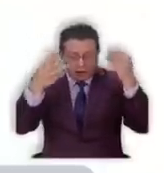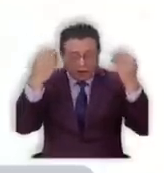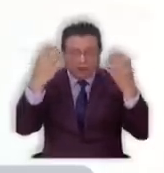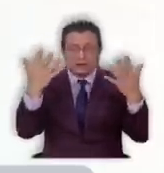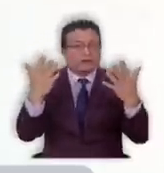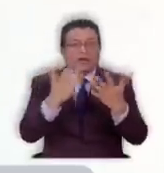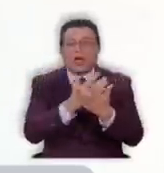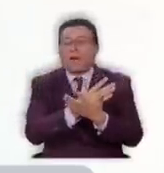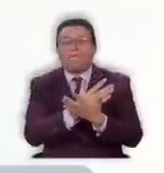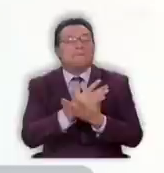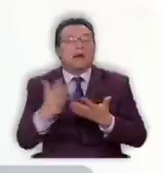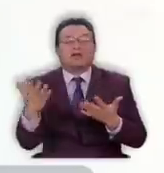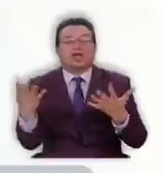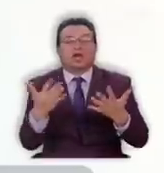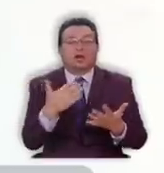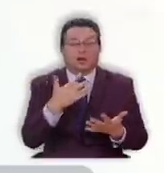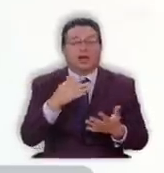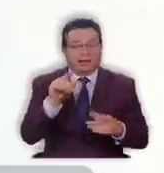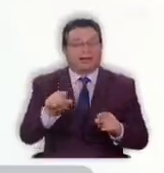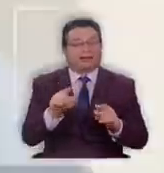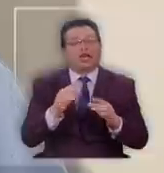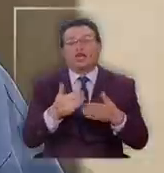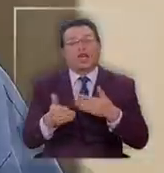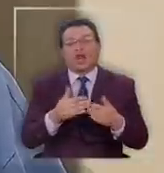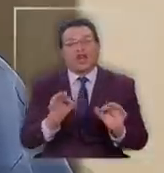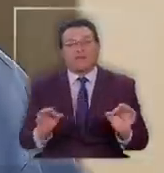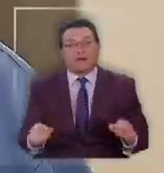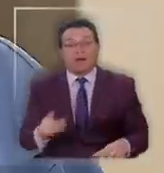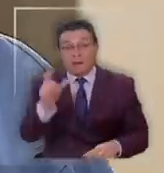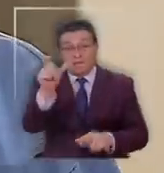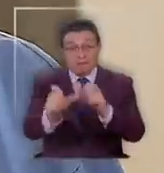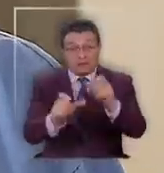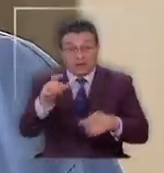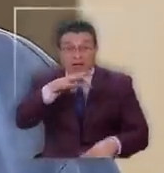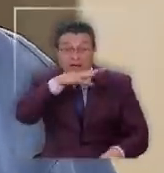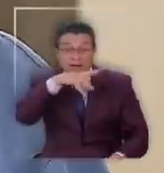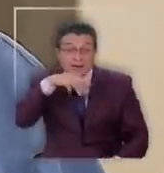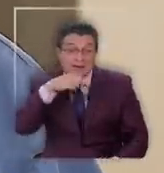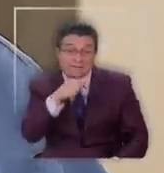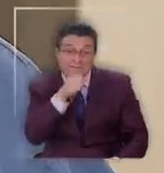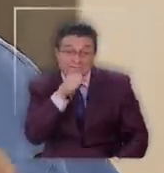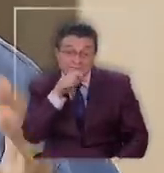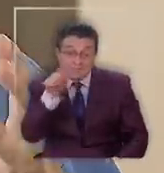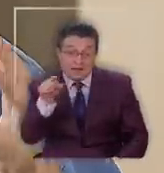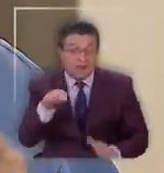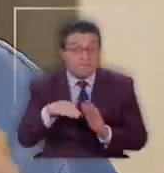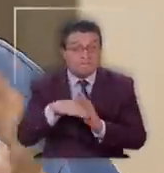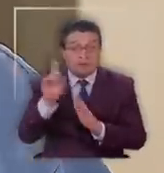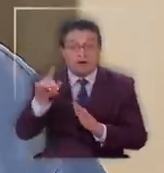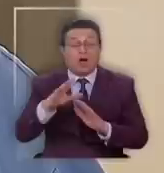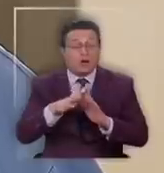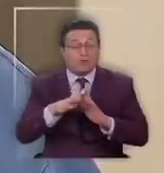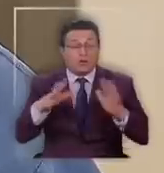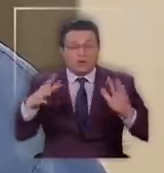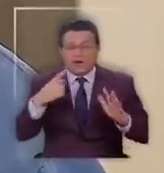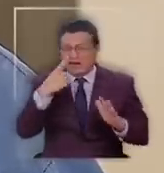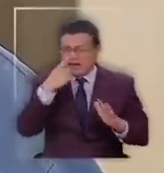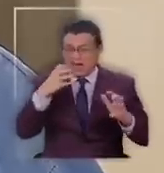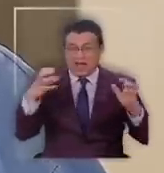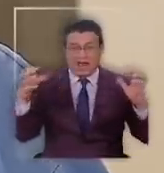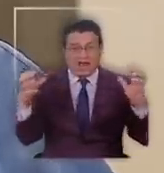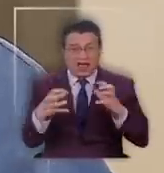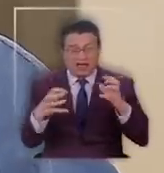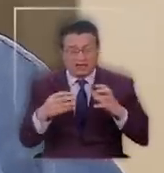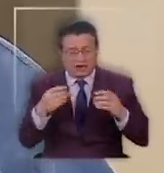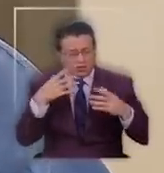claros recuerdos sobre lo vivido. Sobre todo en las personas adultos mayores, cuando tienen un evento tan, tan severo, es tanta